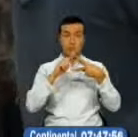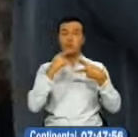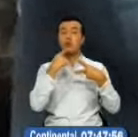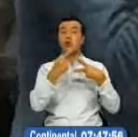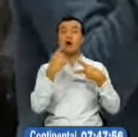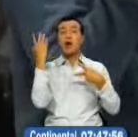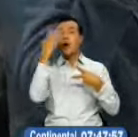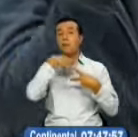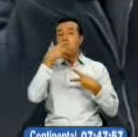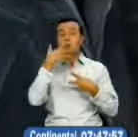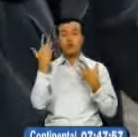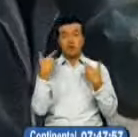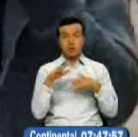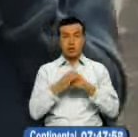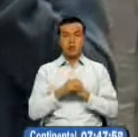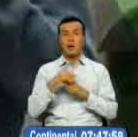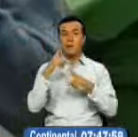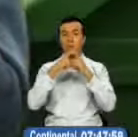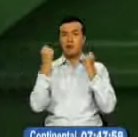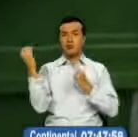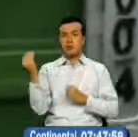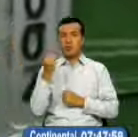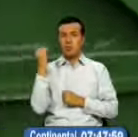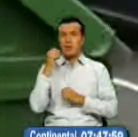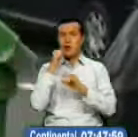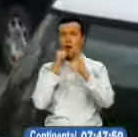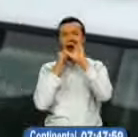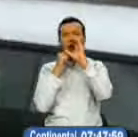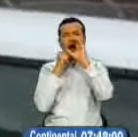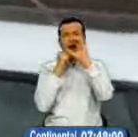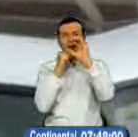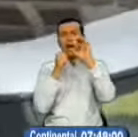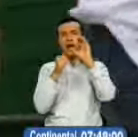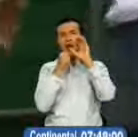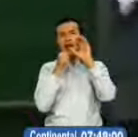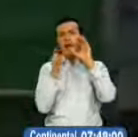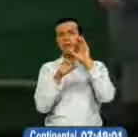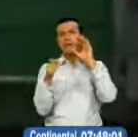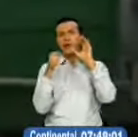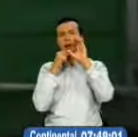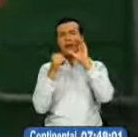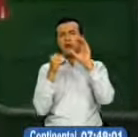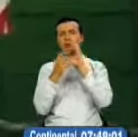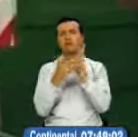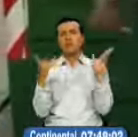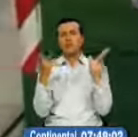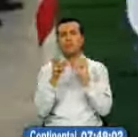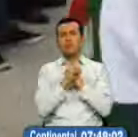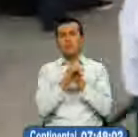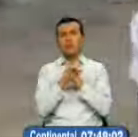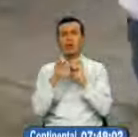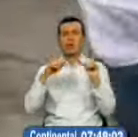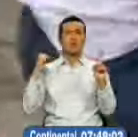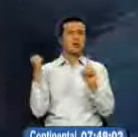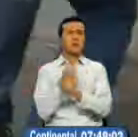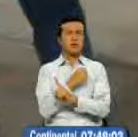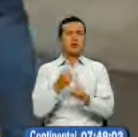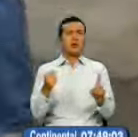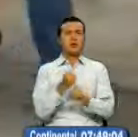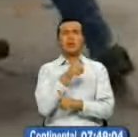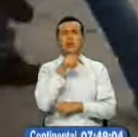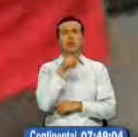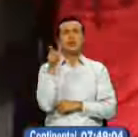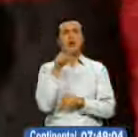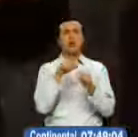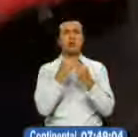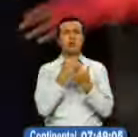sucedió en Ambato. A finales de marzo, un joven con un megáfono en mano, quien realizaba campaña política, fue agredido al parecer por